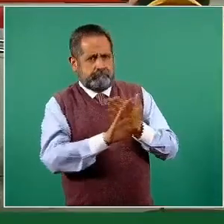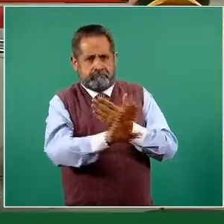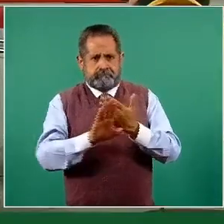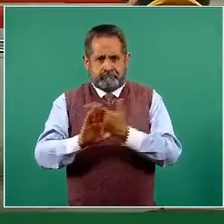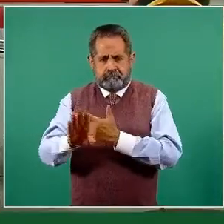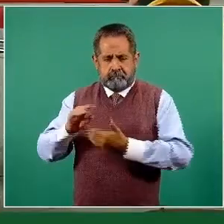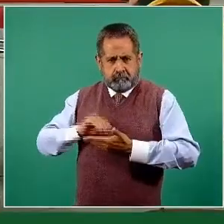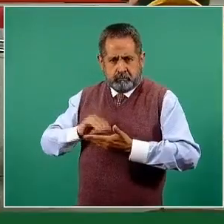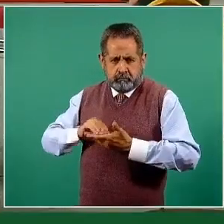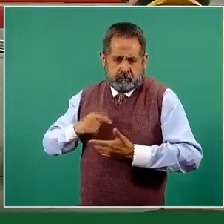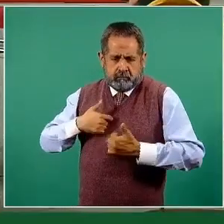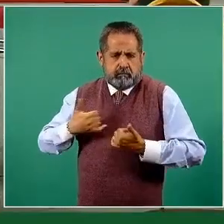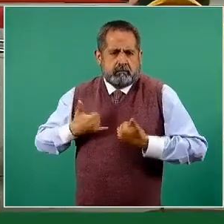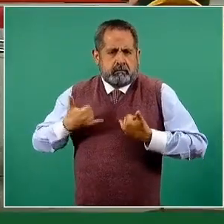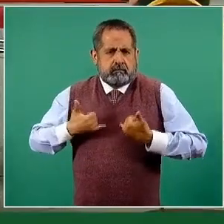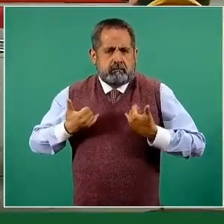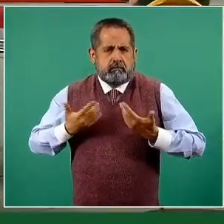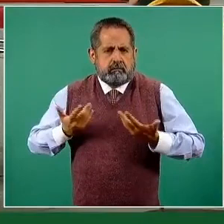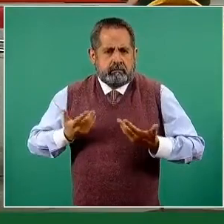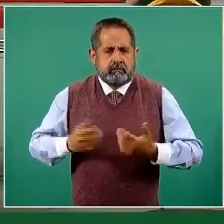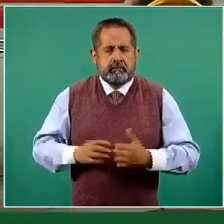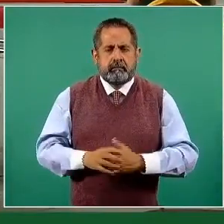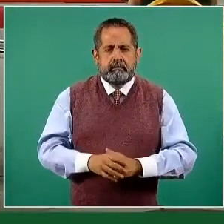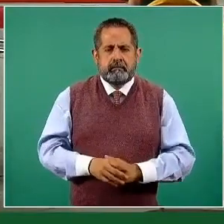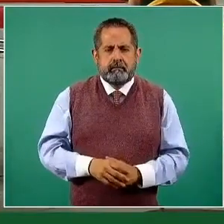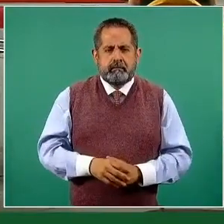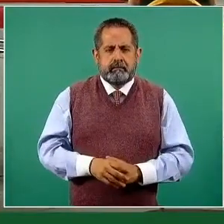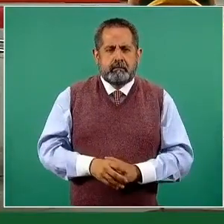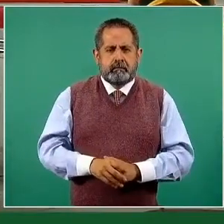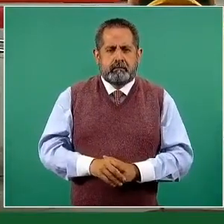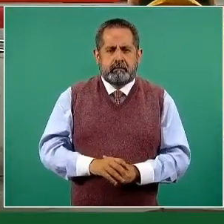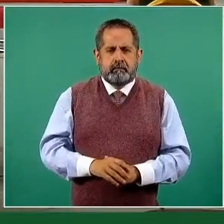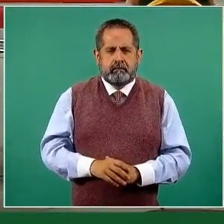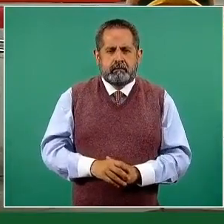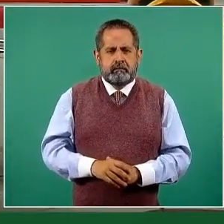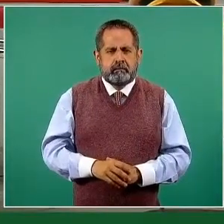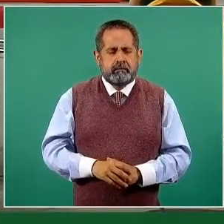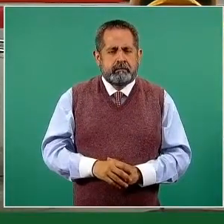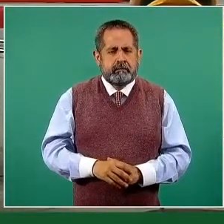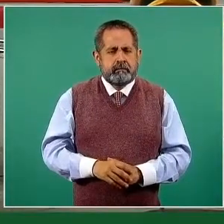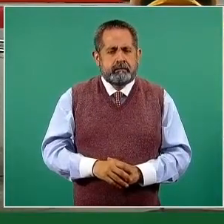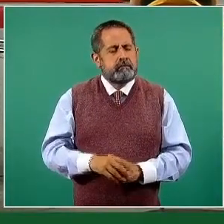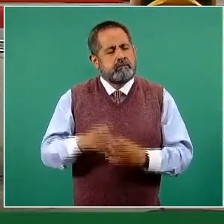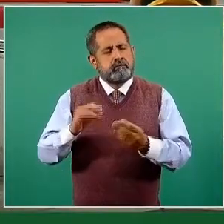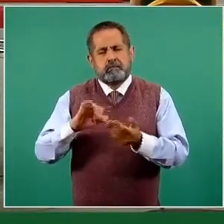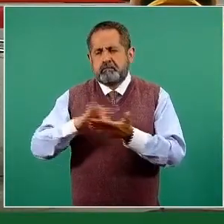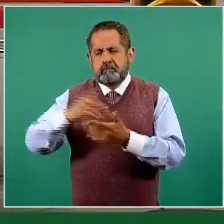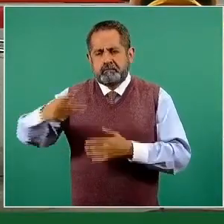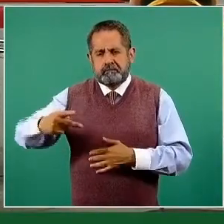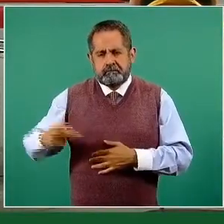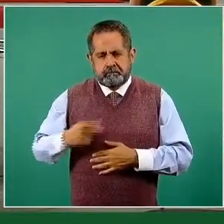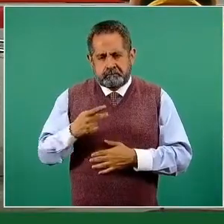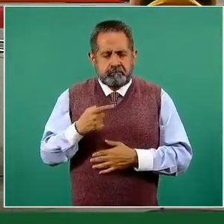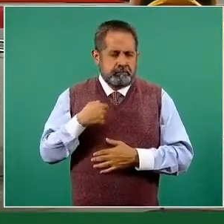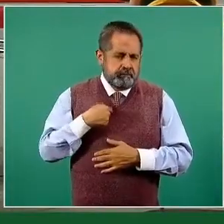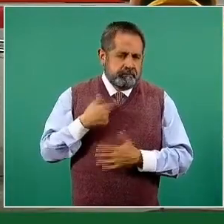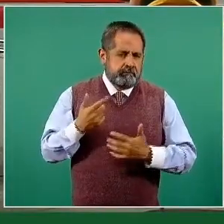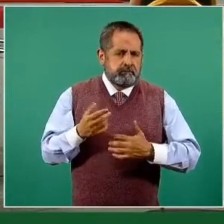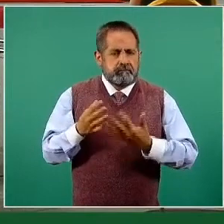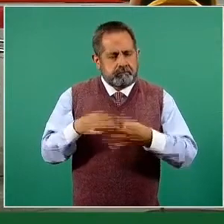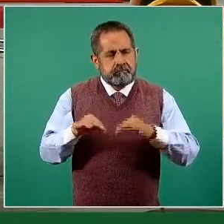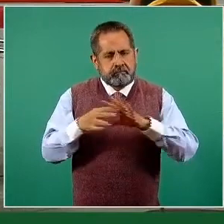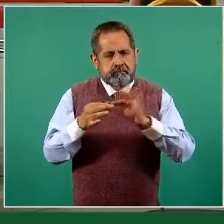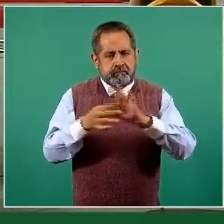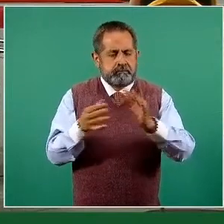ellos? Gracias. Doctor Ricardo. Muchas gracias por la pregunta, es